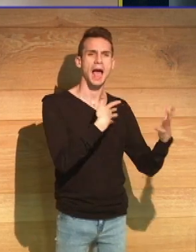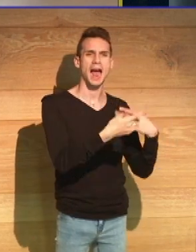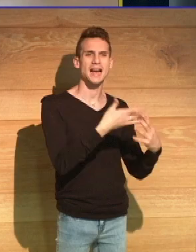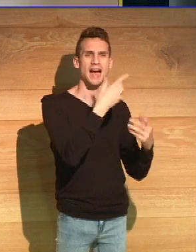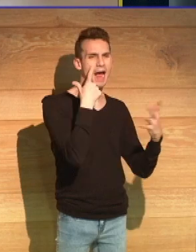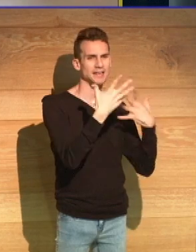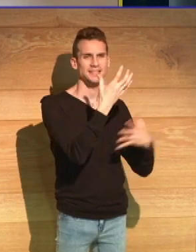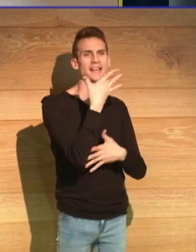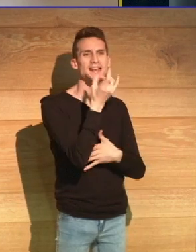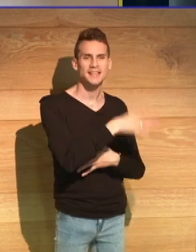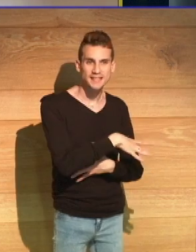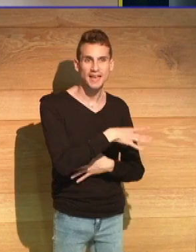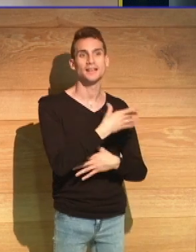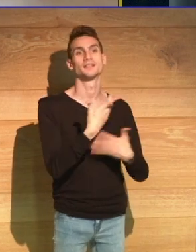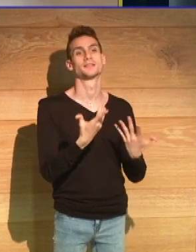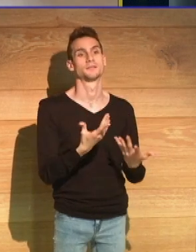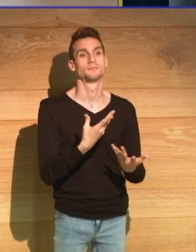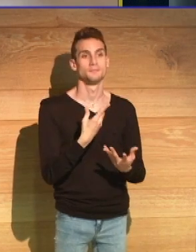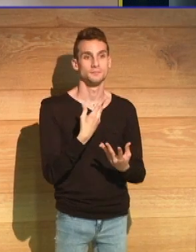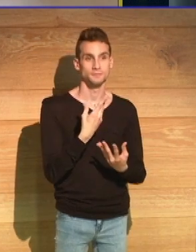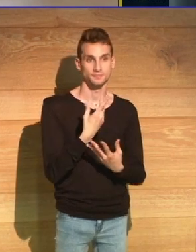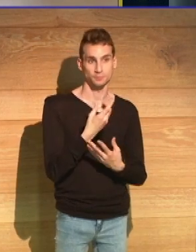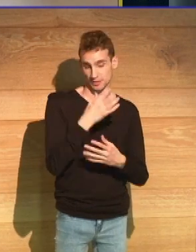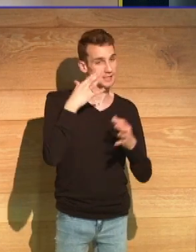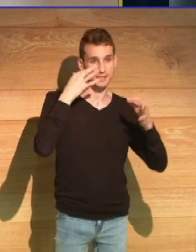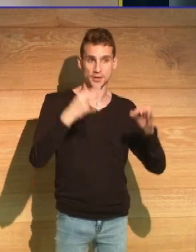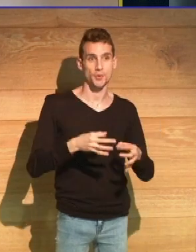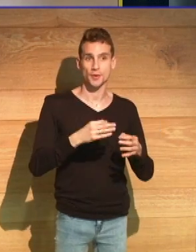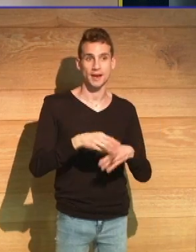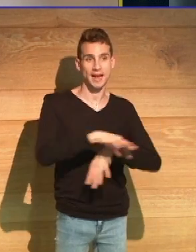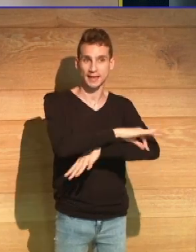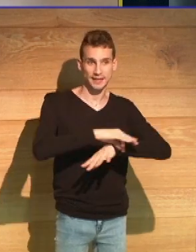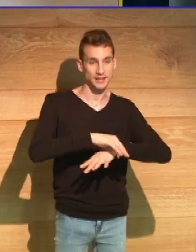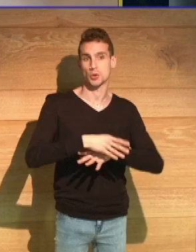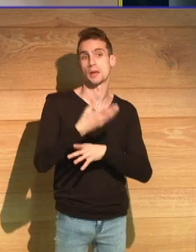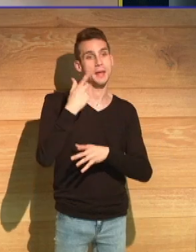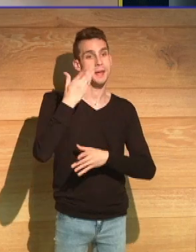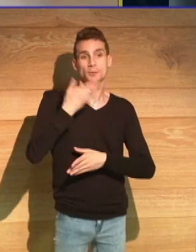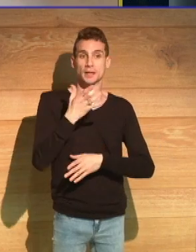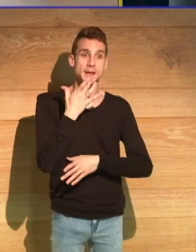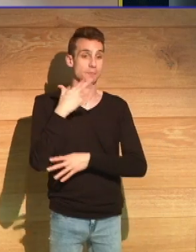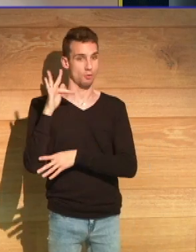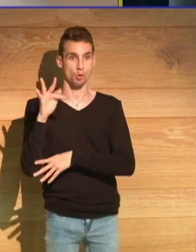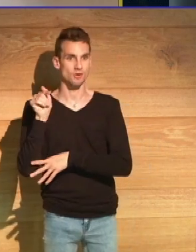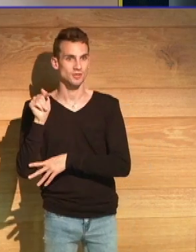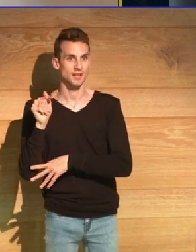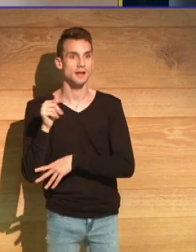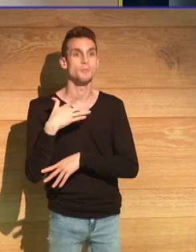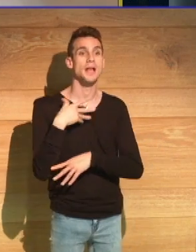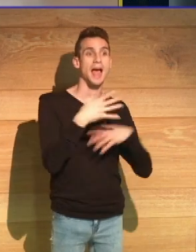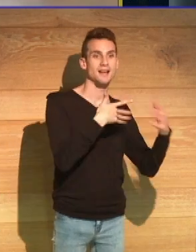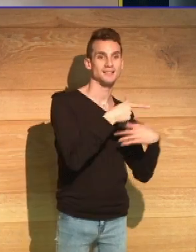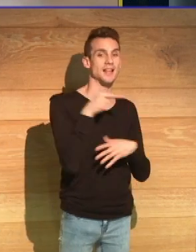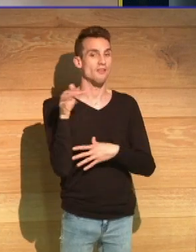mundo hoy, probablemente es alguien como la Fureliason, el arquitecto más importante es alguien como Foster. Ninguno de los dos